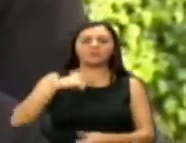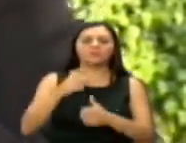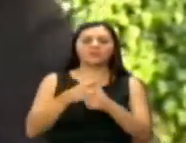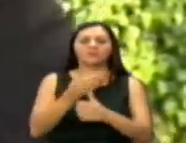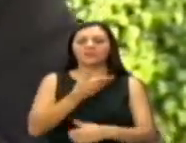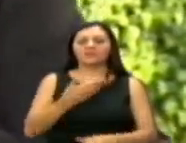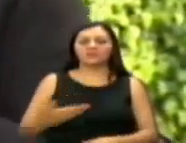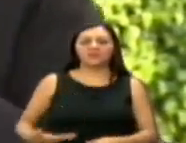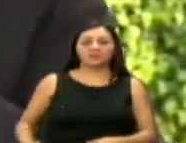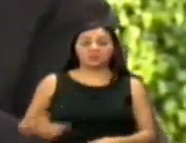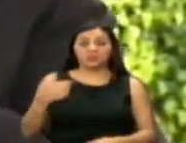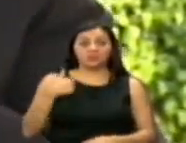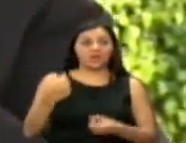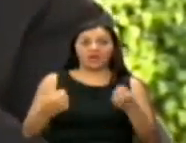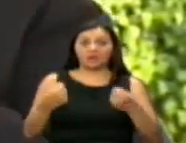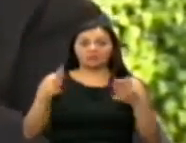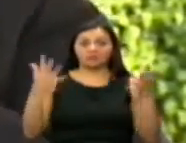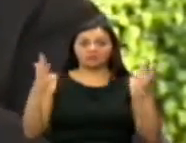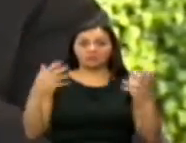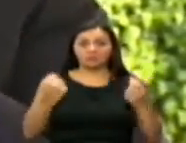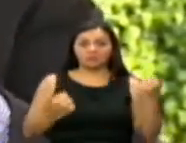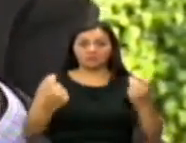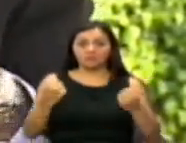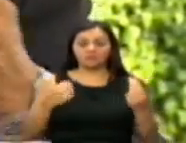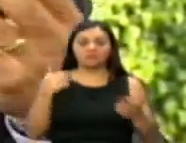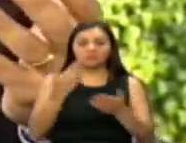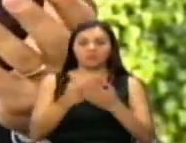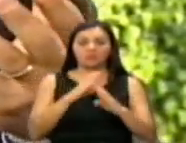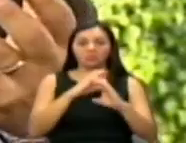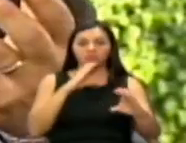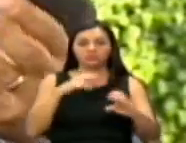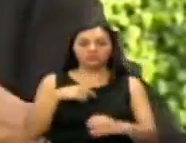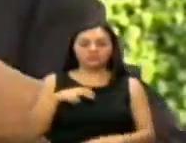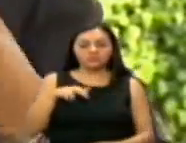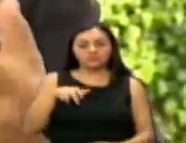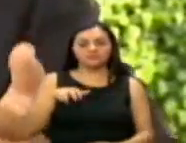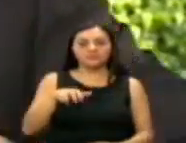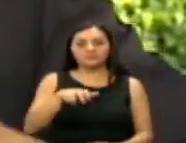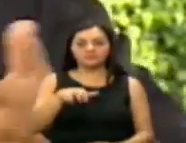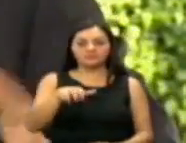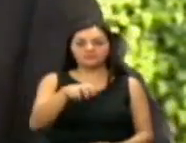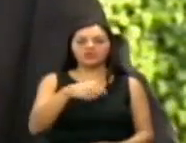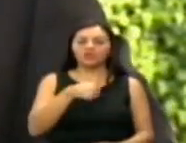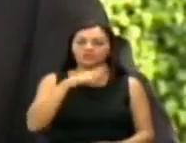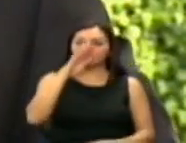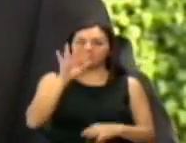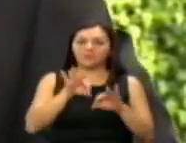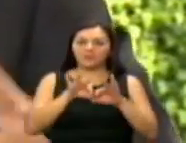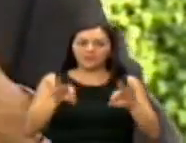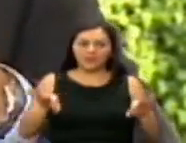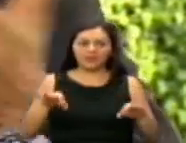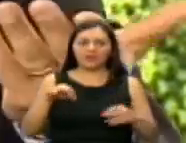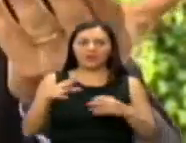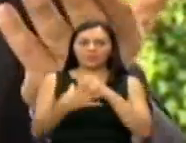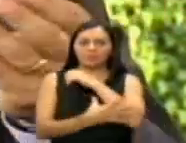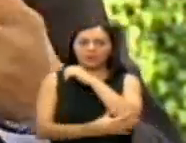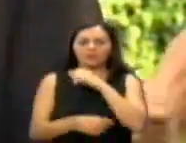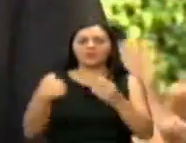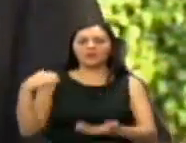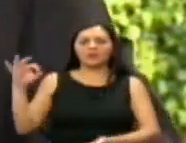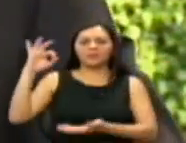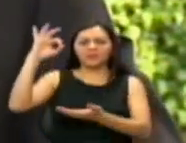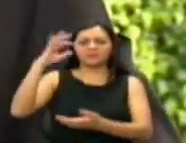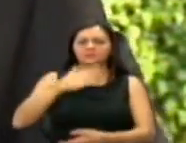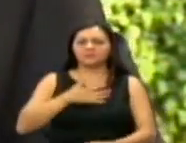tenía carro y llegaba en colectivo pues, a clase. Y siempre representé a esa gente becada, pobre, que no